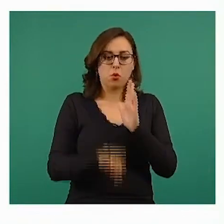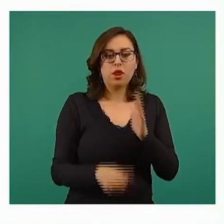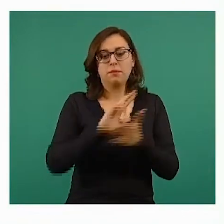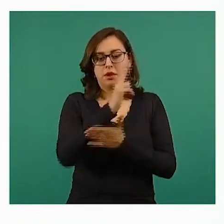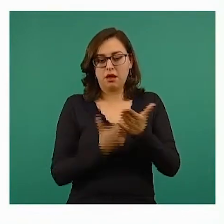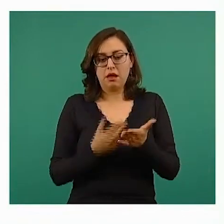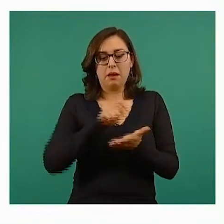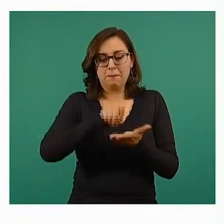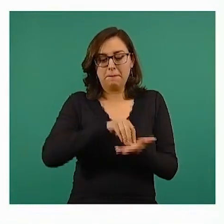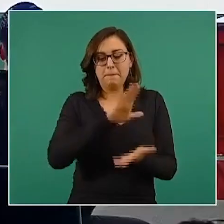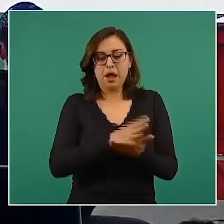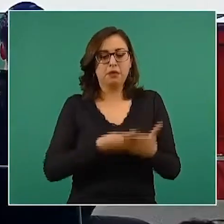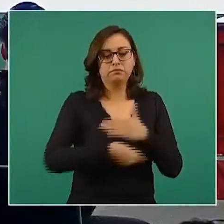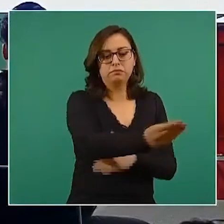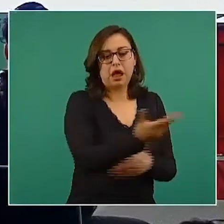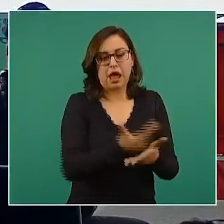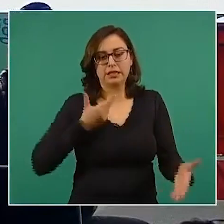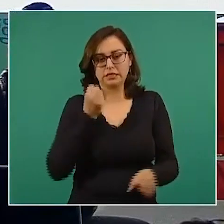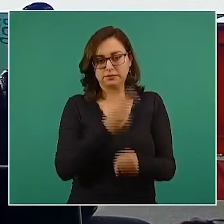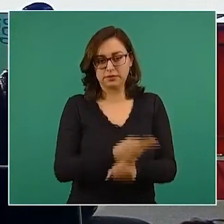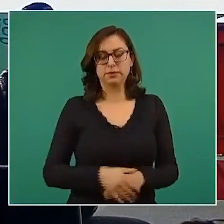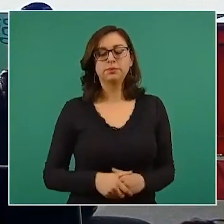resurtible. La siguiente, por favor.